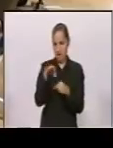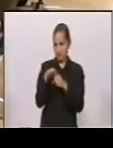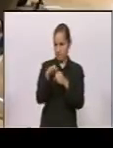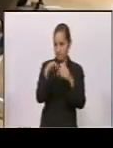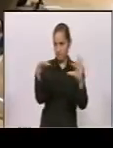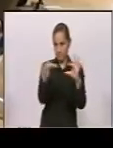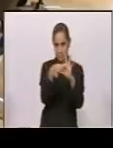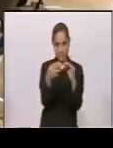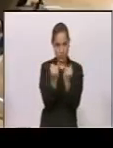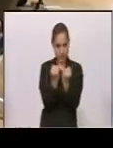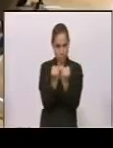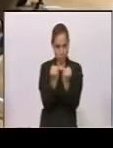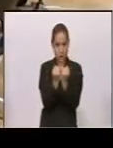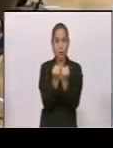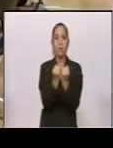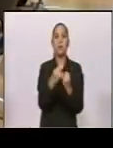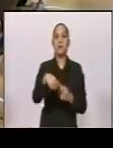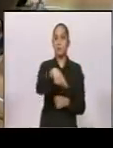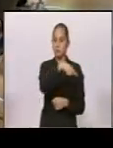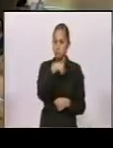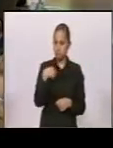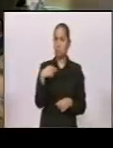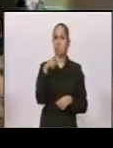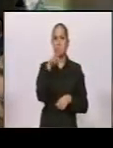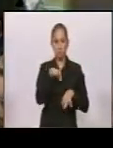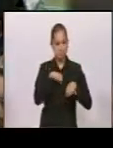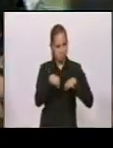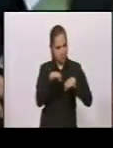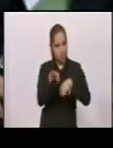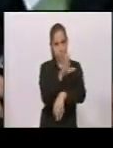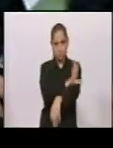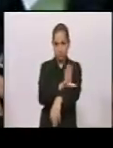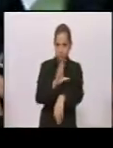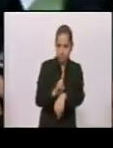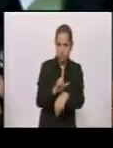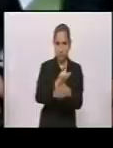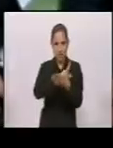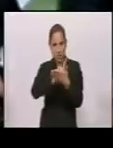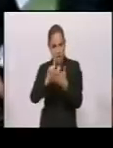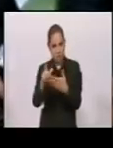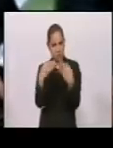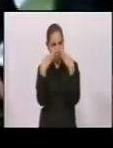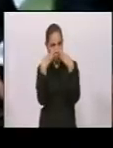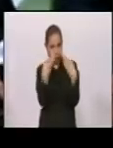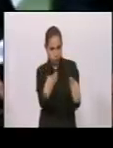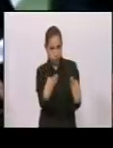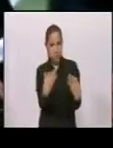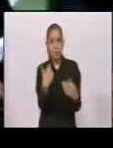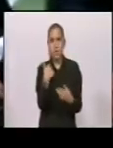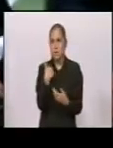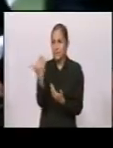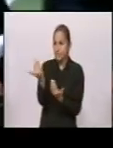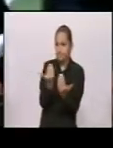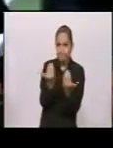Por vía de un desempeño transparente y mediante el uso racional de los